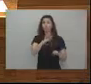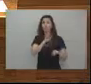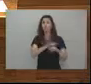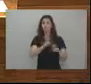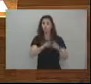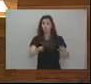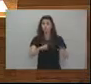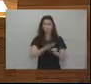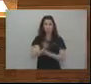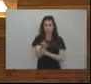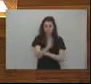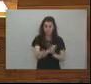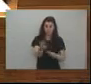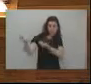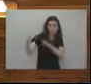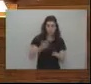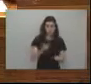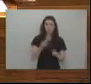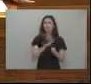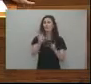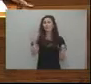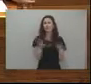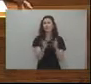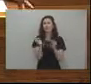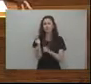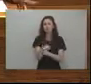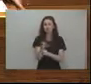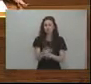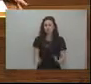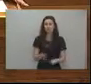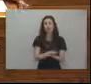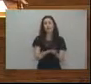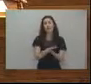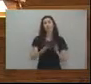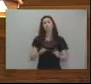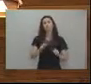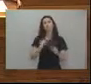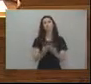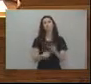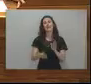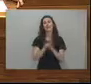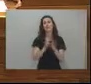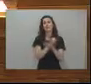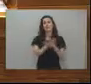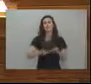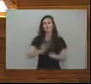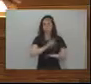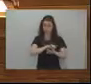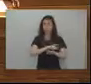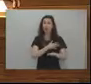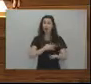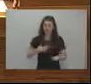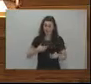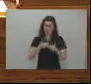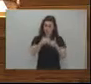etcétera, ¿no? Retirada de cobertura social. Podríamos hablar de su propuesta de ley de garantías sanitarias, que claro que queremos agilizar los plazos,